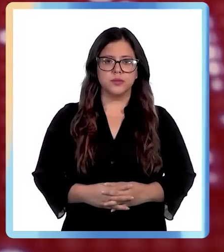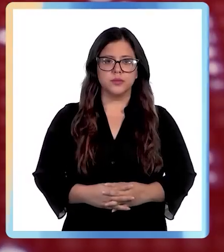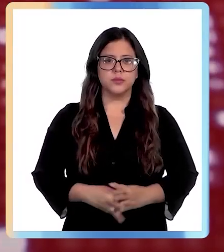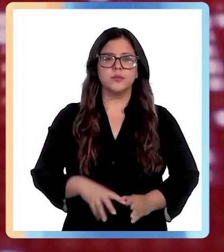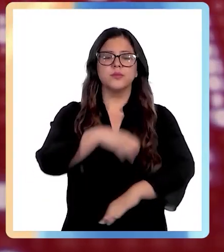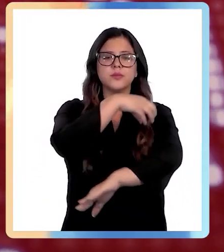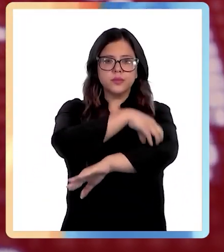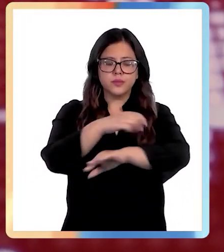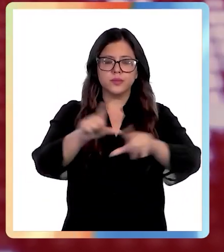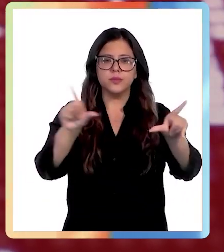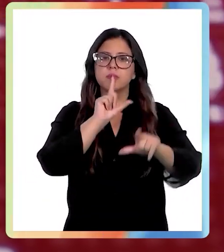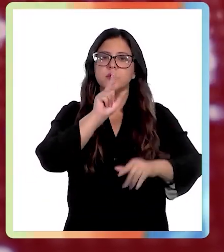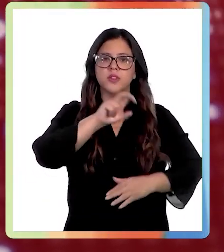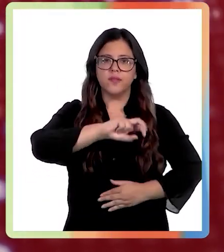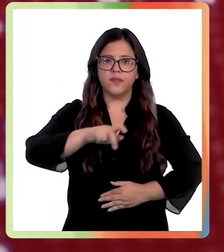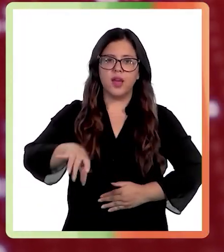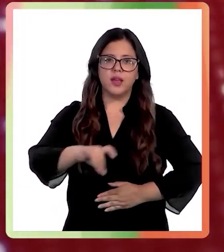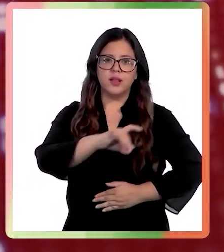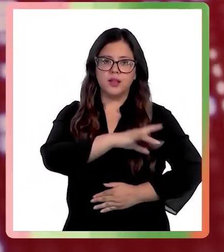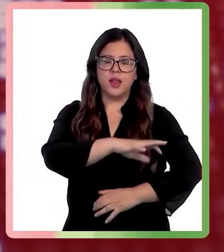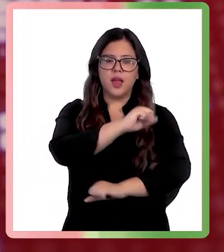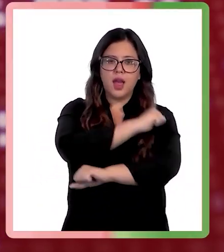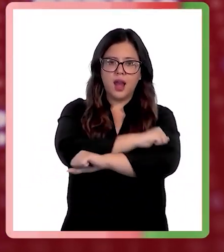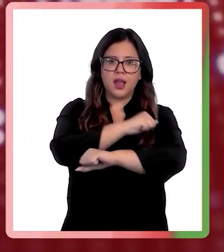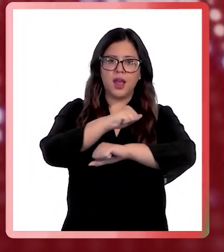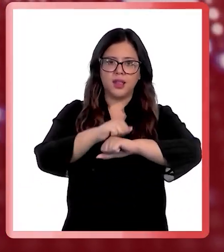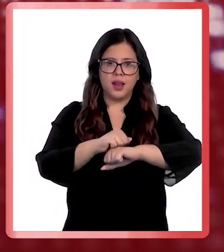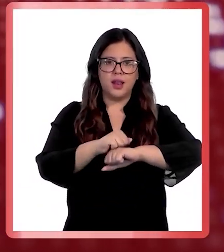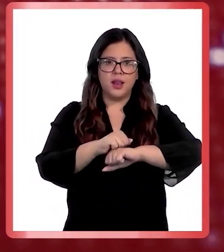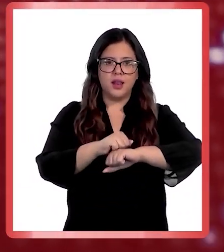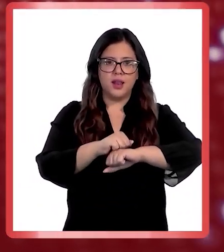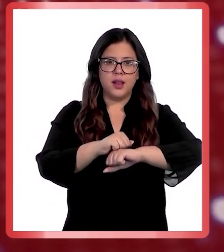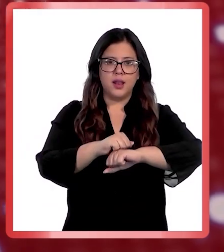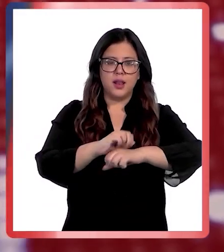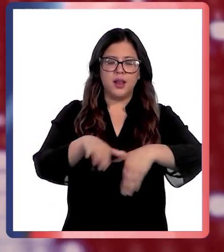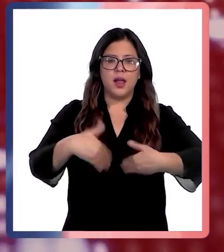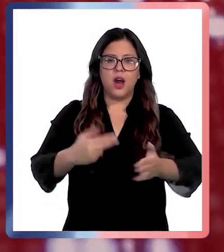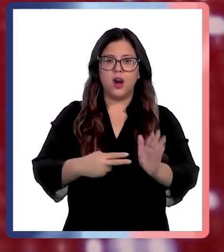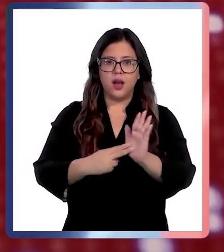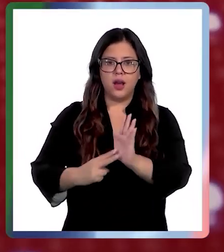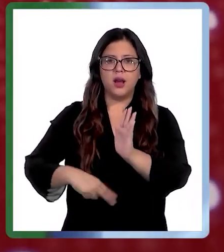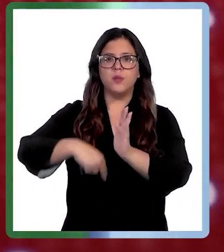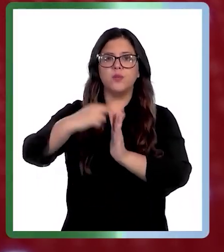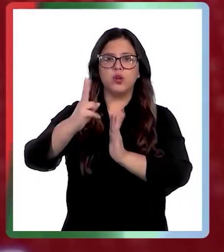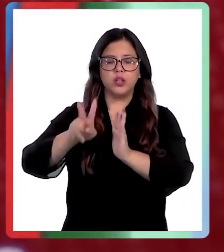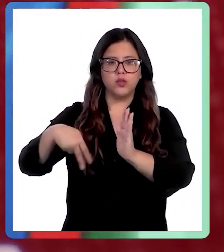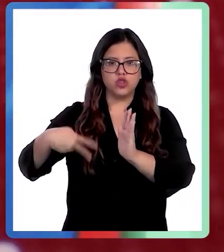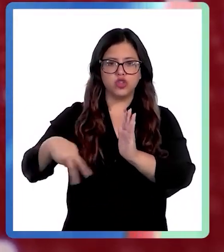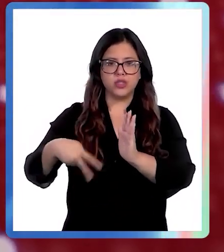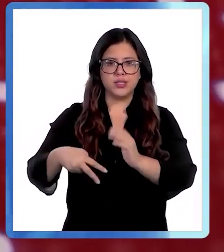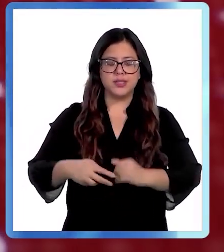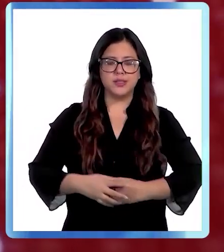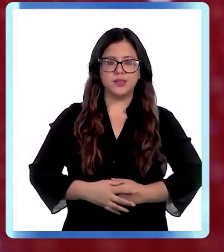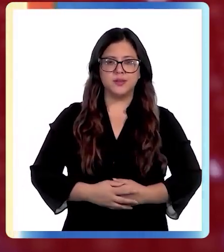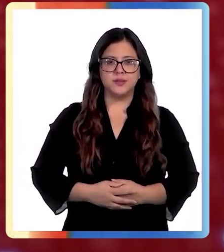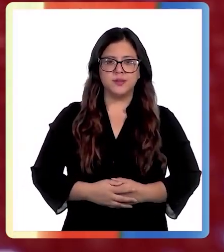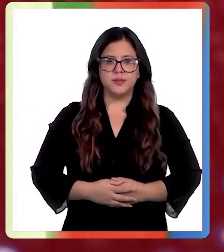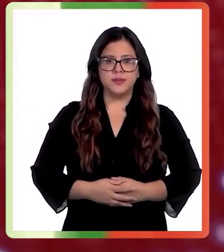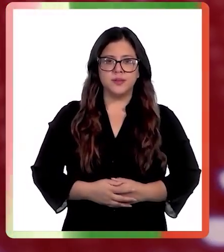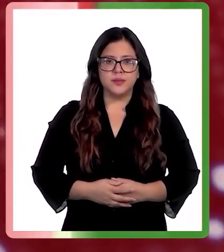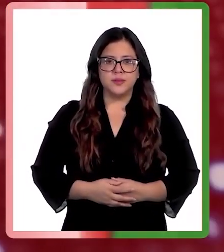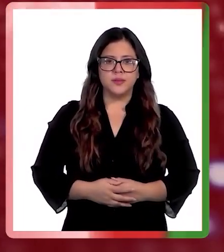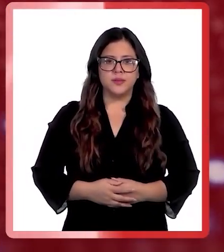Asociación Regional de Canales de Televisión de Señal Abierta de Chile, Arcatel, presenta Portavoz